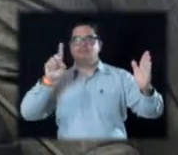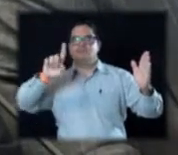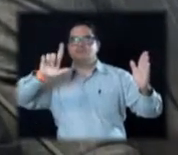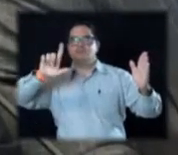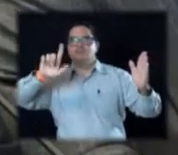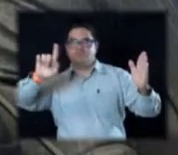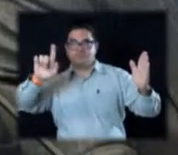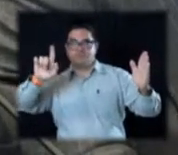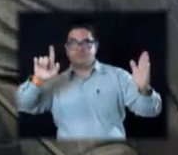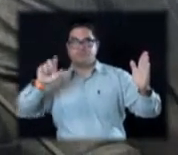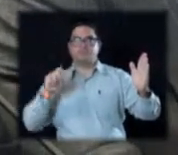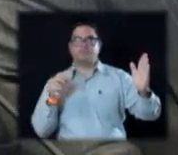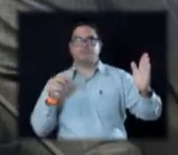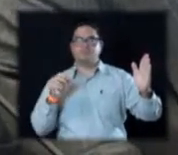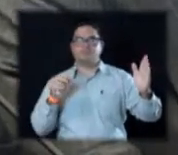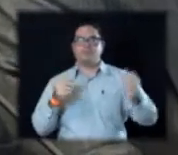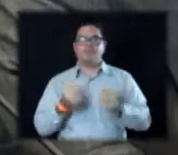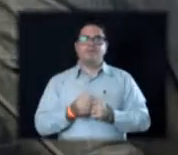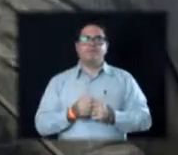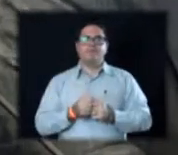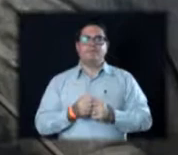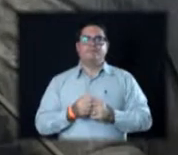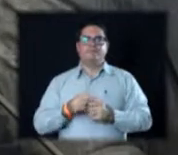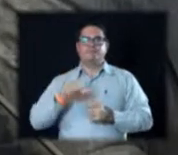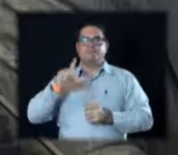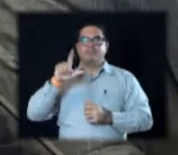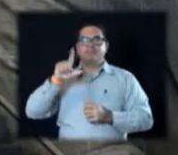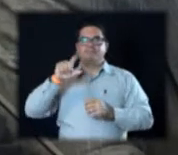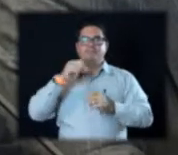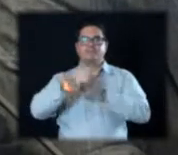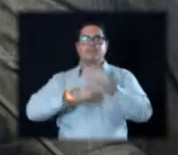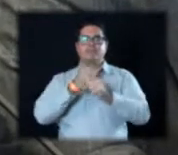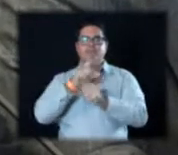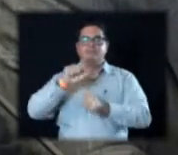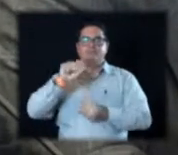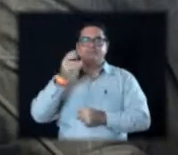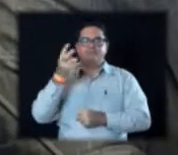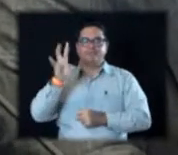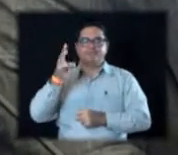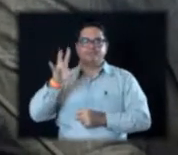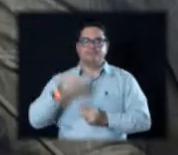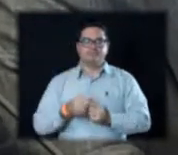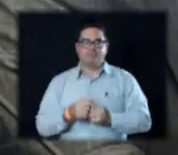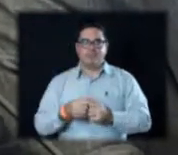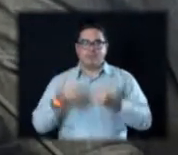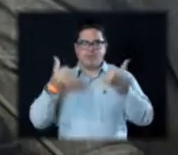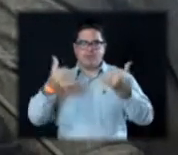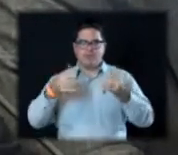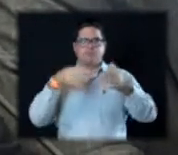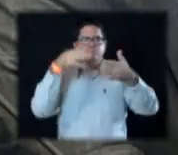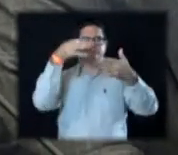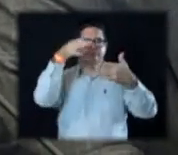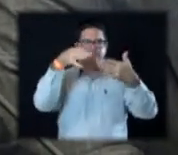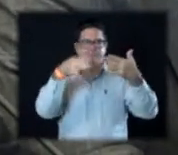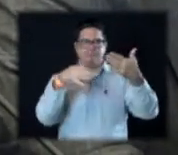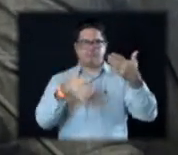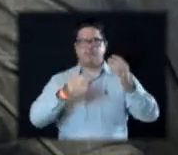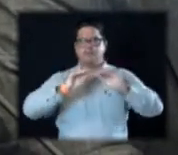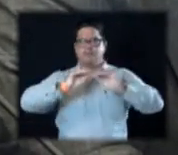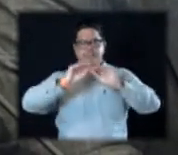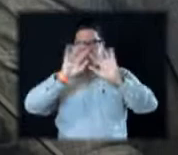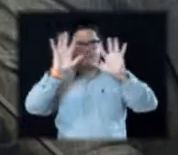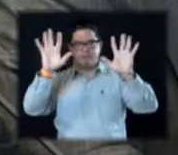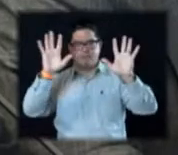This presentation is part of our continued transparency initiatives to give the markets greater insight into Puerto Rico's financial